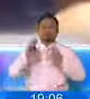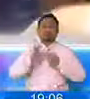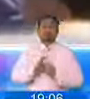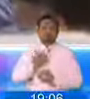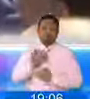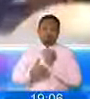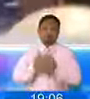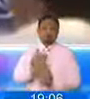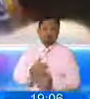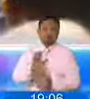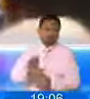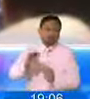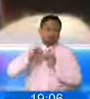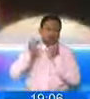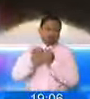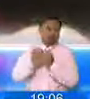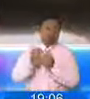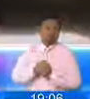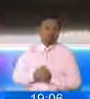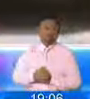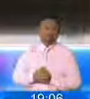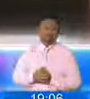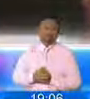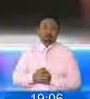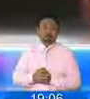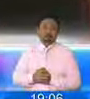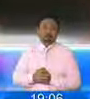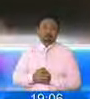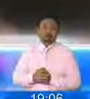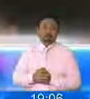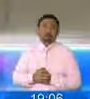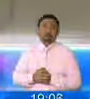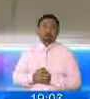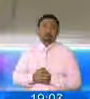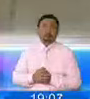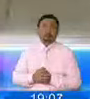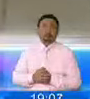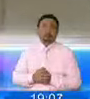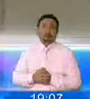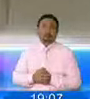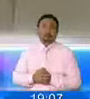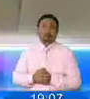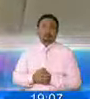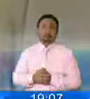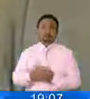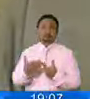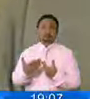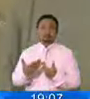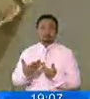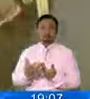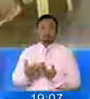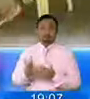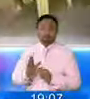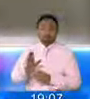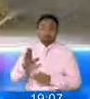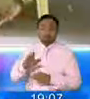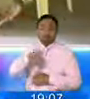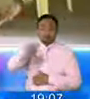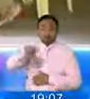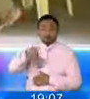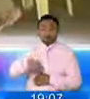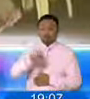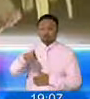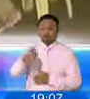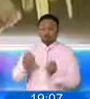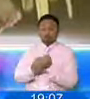de cara a la organización del primer simulacro de la consulta popular. Y no es que no se los deje entrar por una dedicatoria. Como ustedes pueden ver